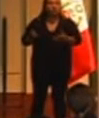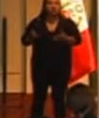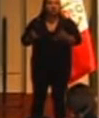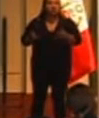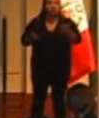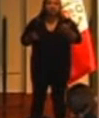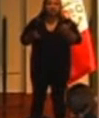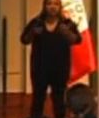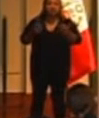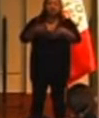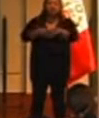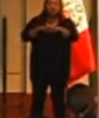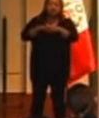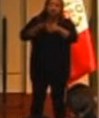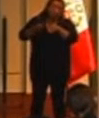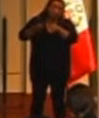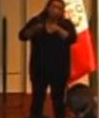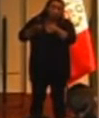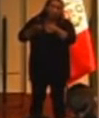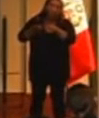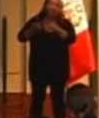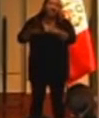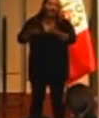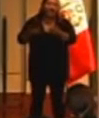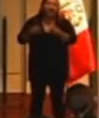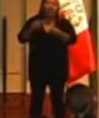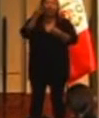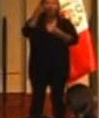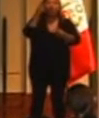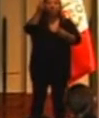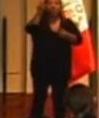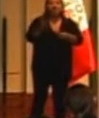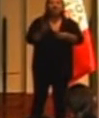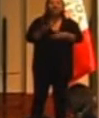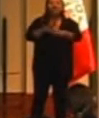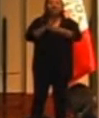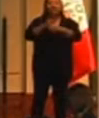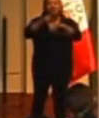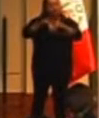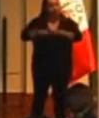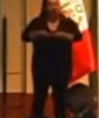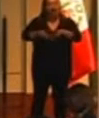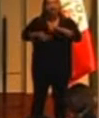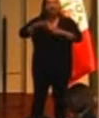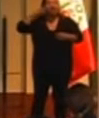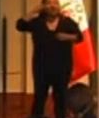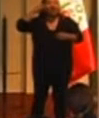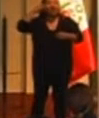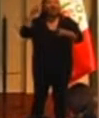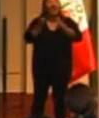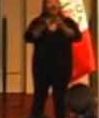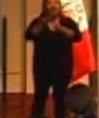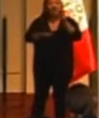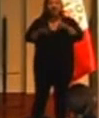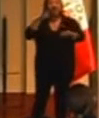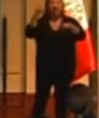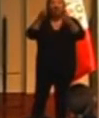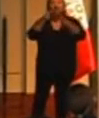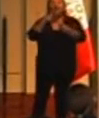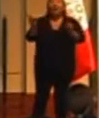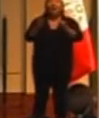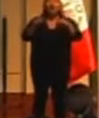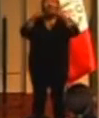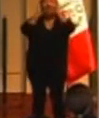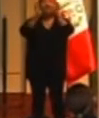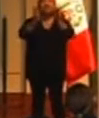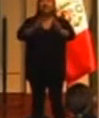Entonces lo persuadimos y ahora tenemos un defensor de oficio perenne en Miraflores. Entonces el delincuente no puede decir, no me